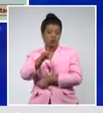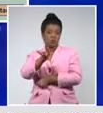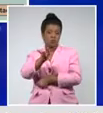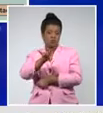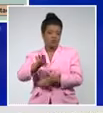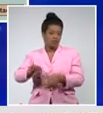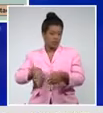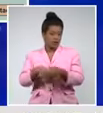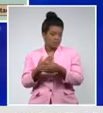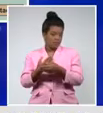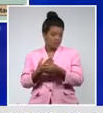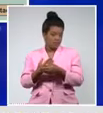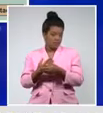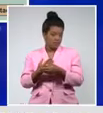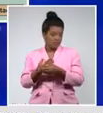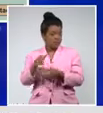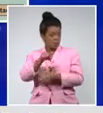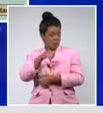Sin embargo, hay que decir